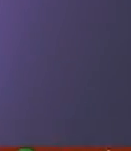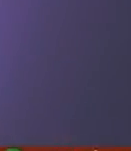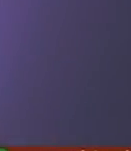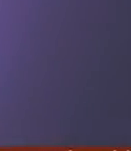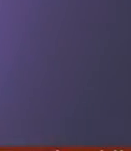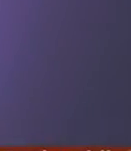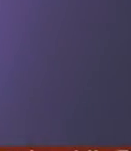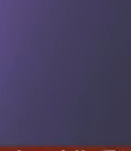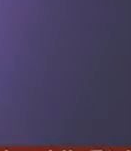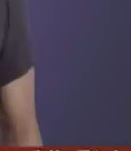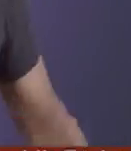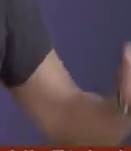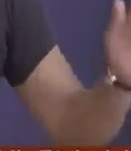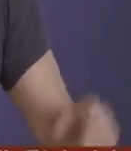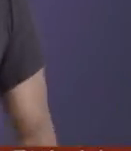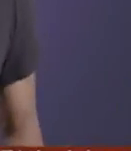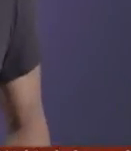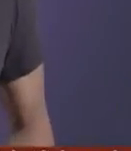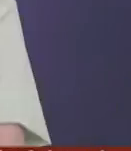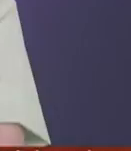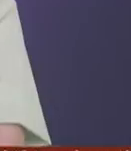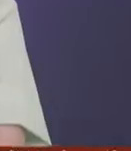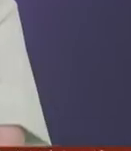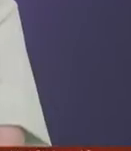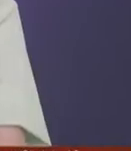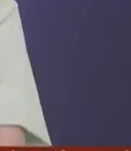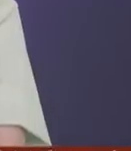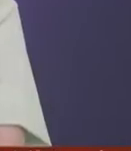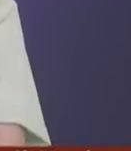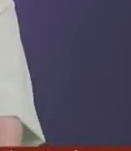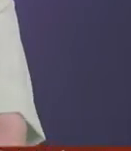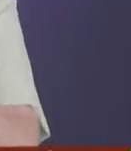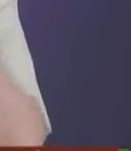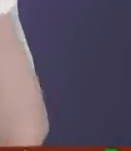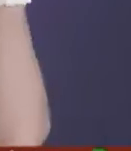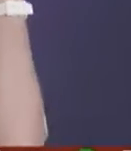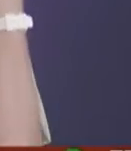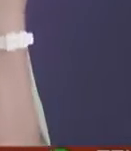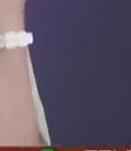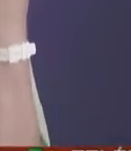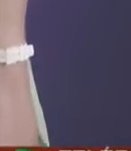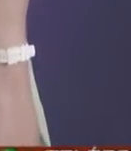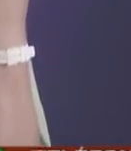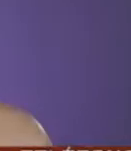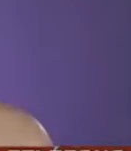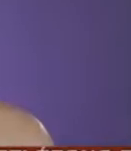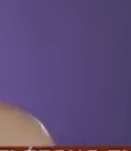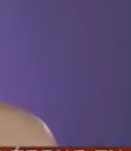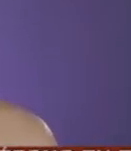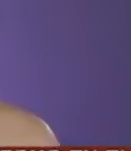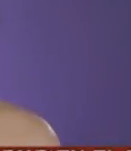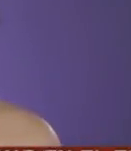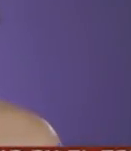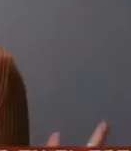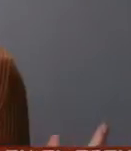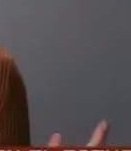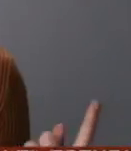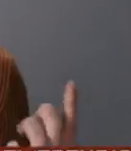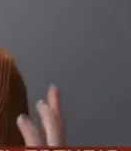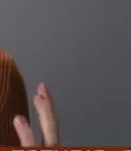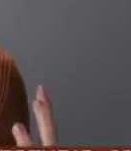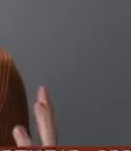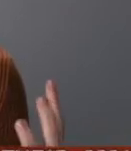Bien, estas mujeres emprendieron una campaña ayer de denuncia en contra de las agresiones que el candidato republicano Donald